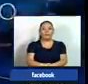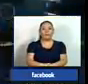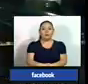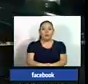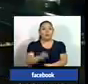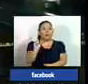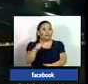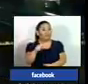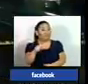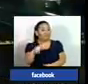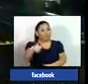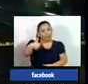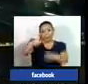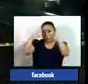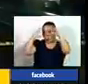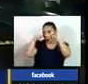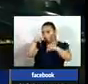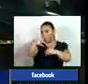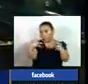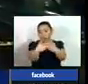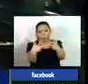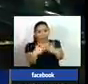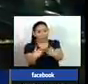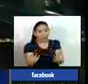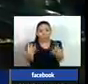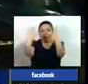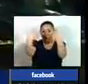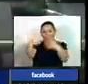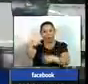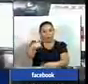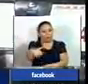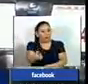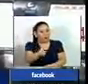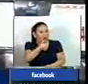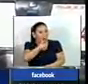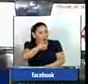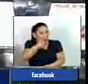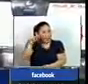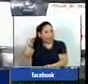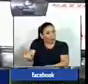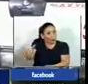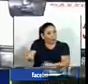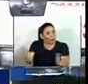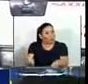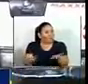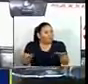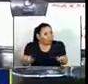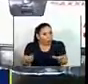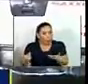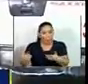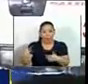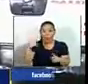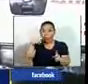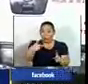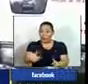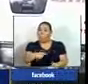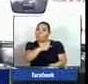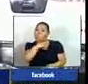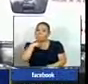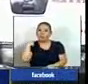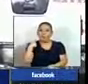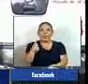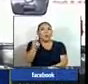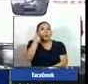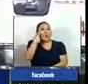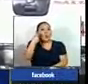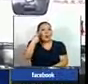Así es, buenas noches compañeros en los estudios y amigos televidentes. Le tenemos información en desarrollo y es que se ha generado un homicidio específicamente